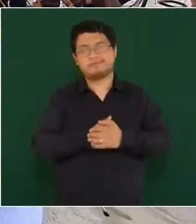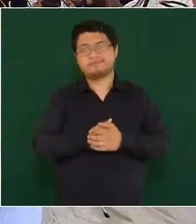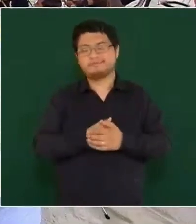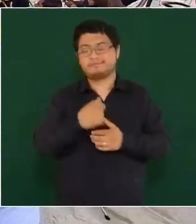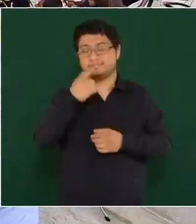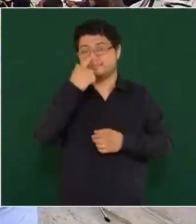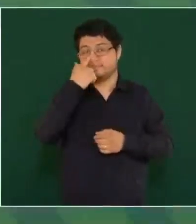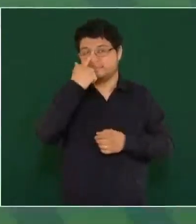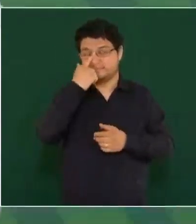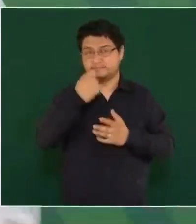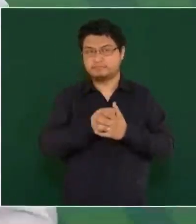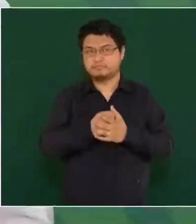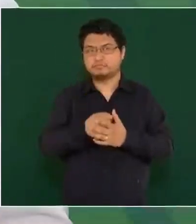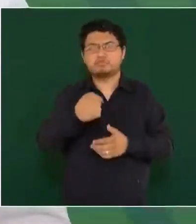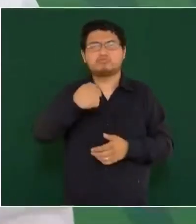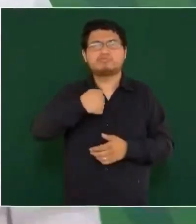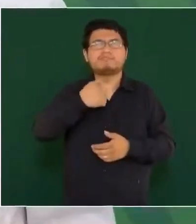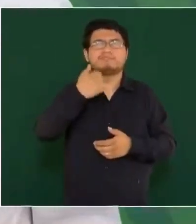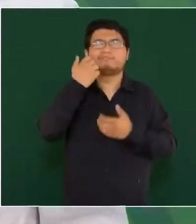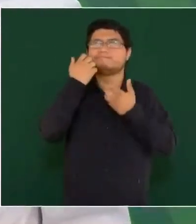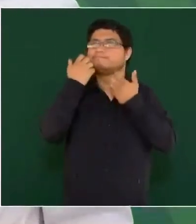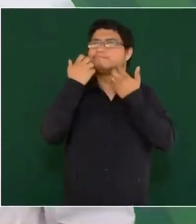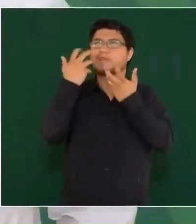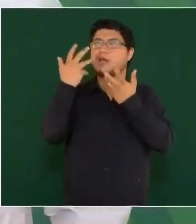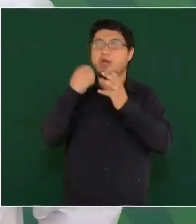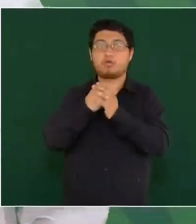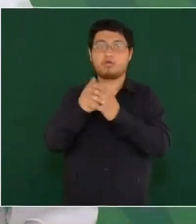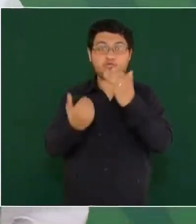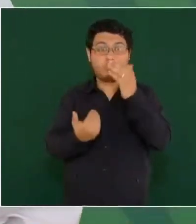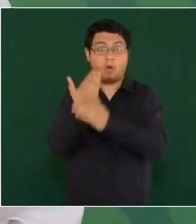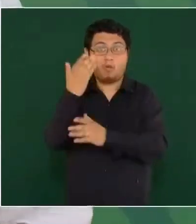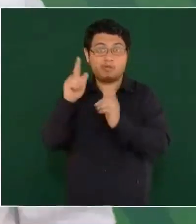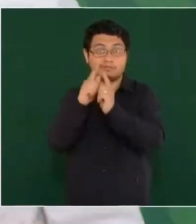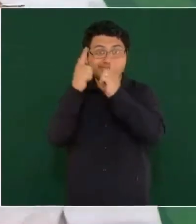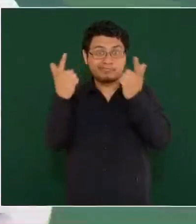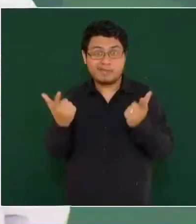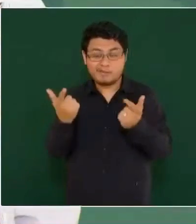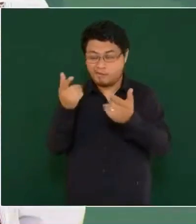yo quiero que los nuevos contenidos de los libros de texto